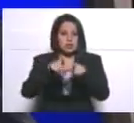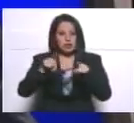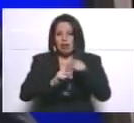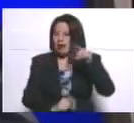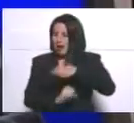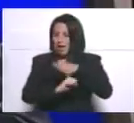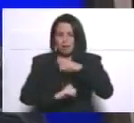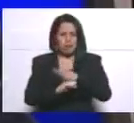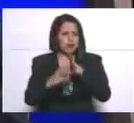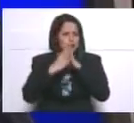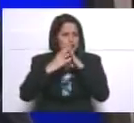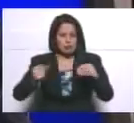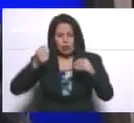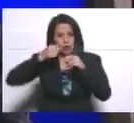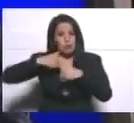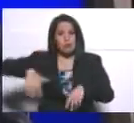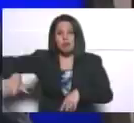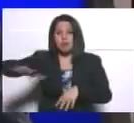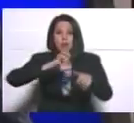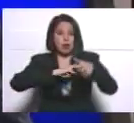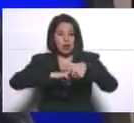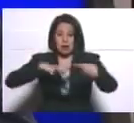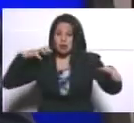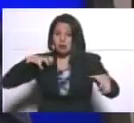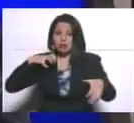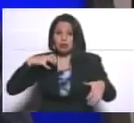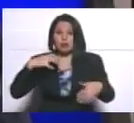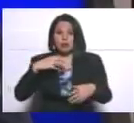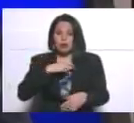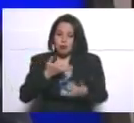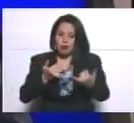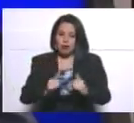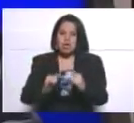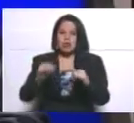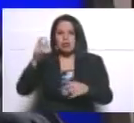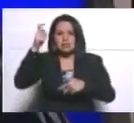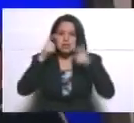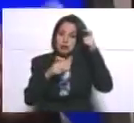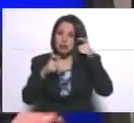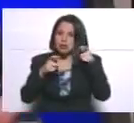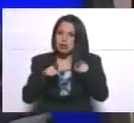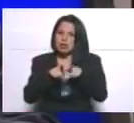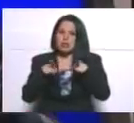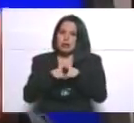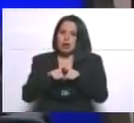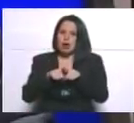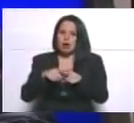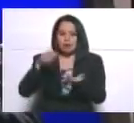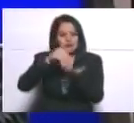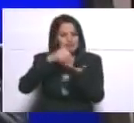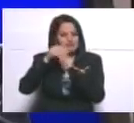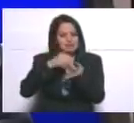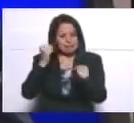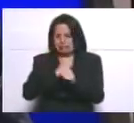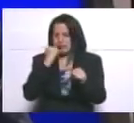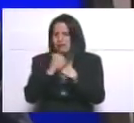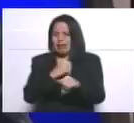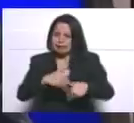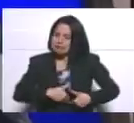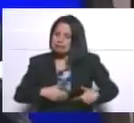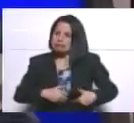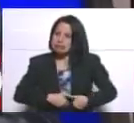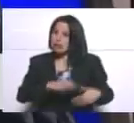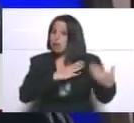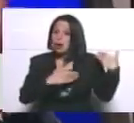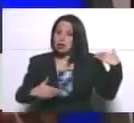de todos nosotros, de la gran mayoría de este pueblo, como hijo de Chávez, como un obrero, trabajador, que es presidente